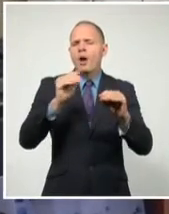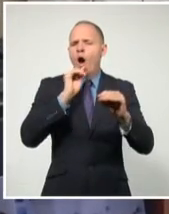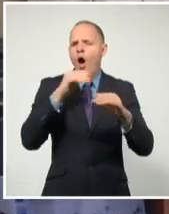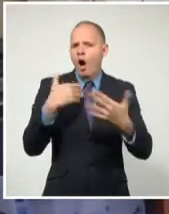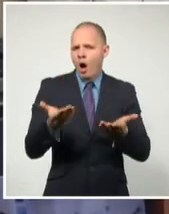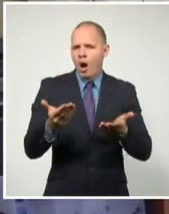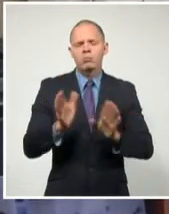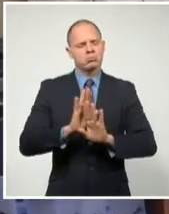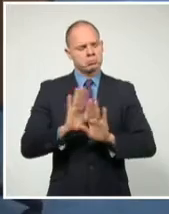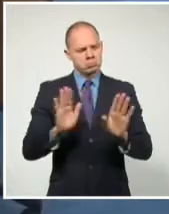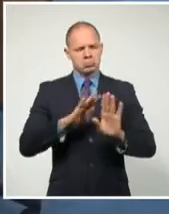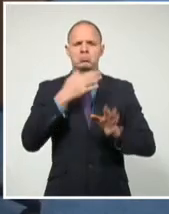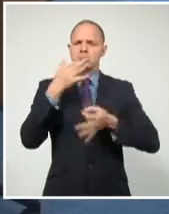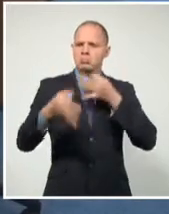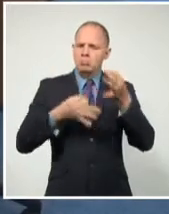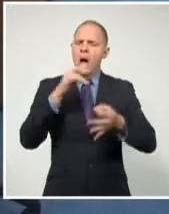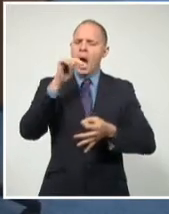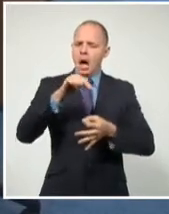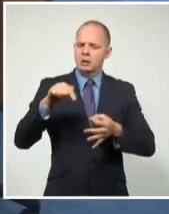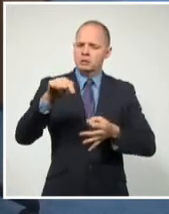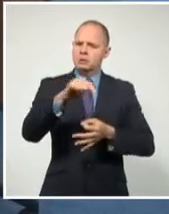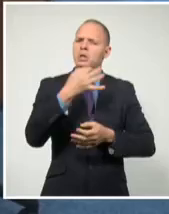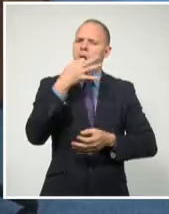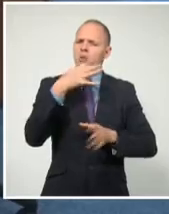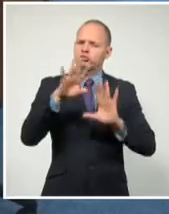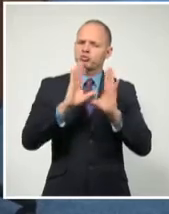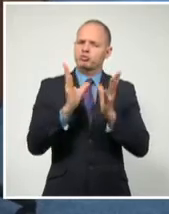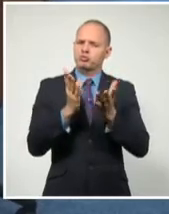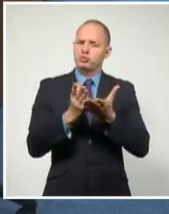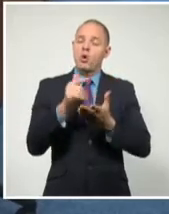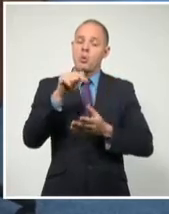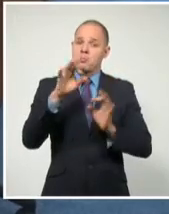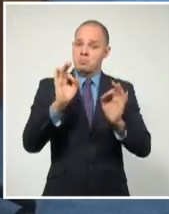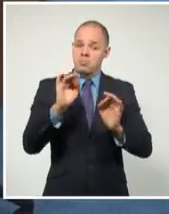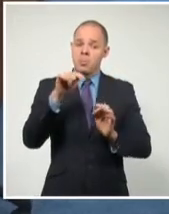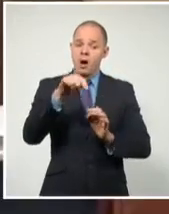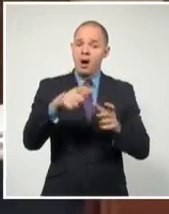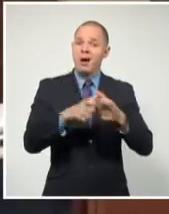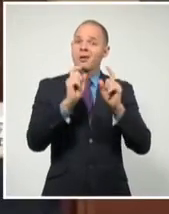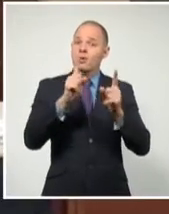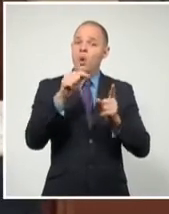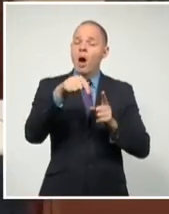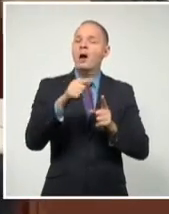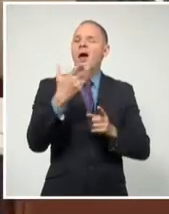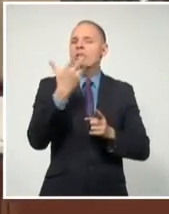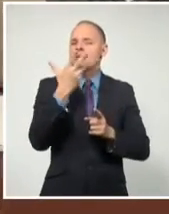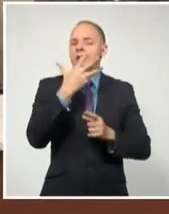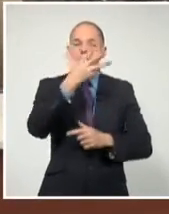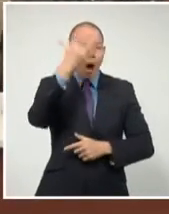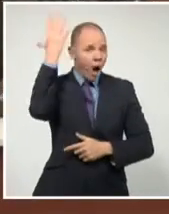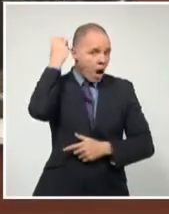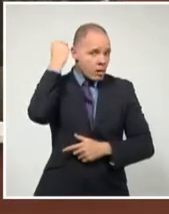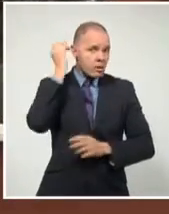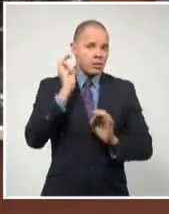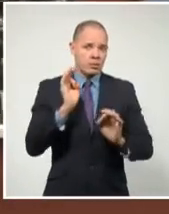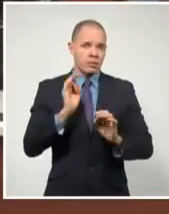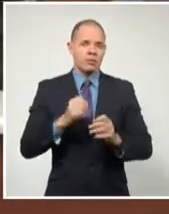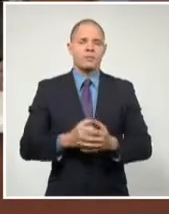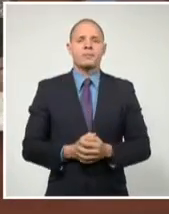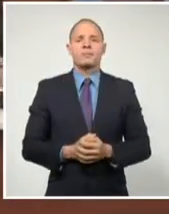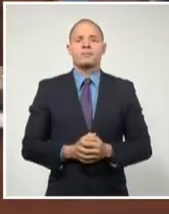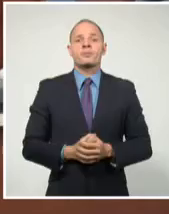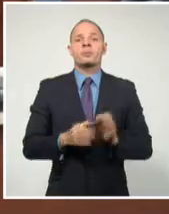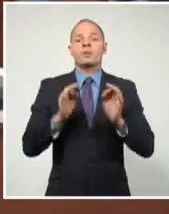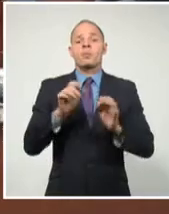Político, presidida por el primer secretario del Comité Central del Partido Comunista de Cuba, general de Ejército Raúl Castro Ruz. El objetivo